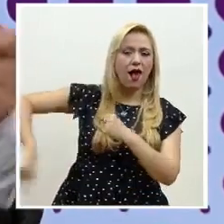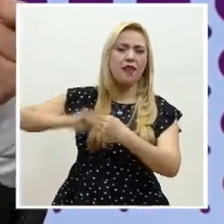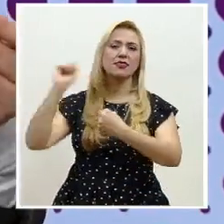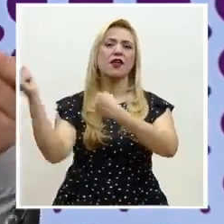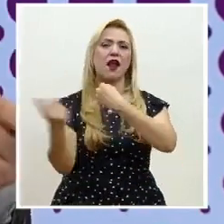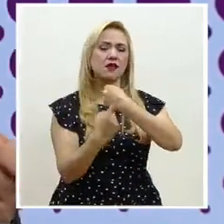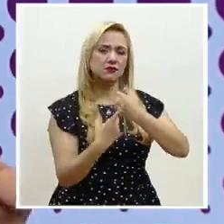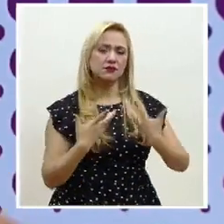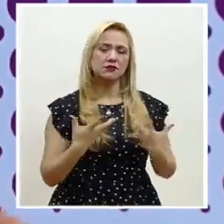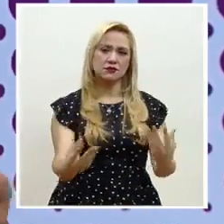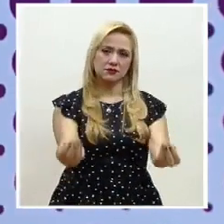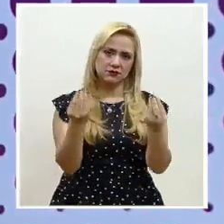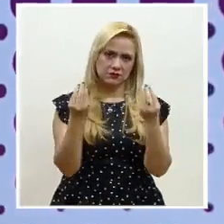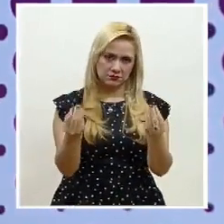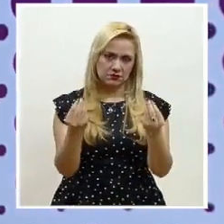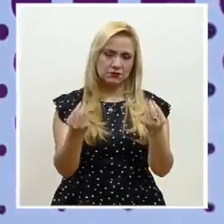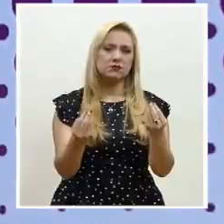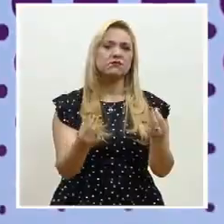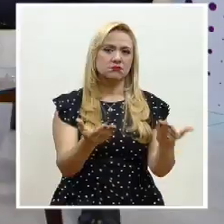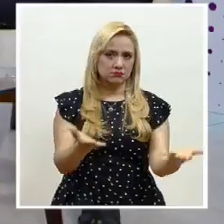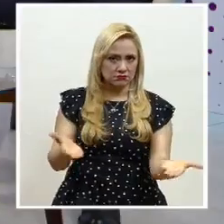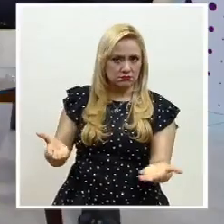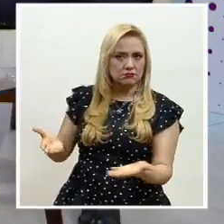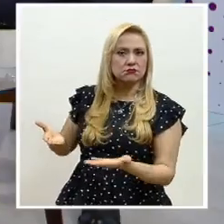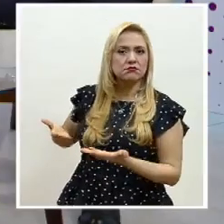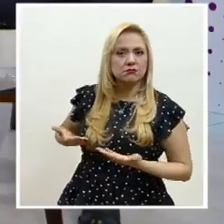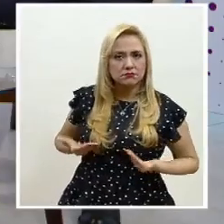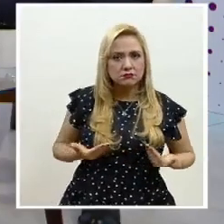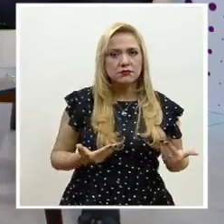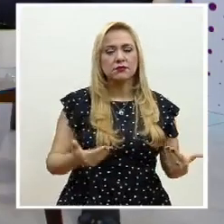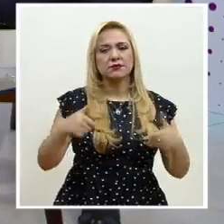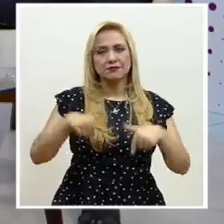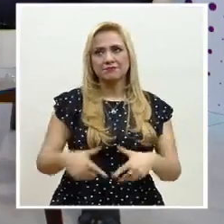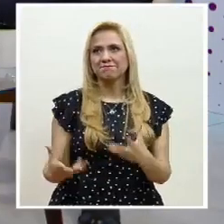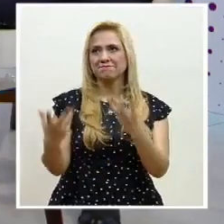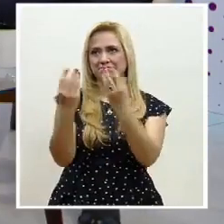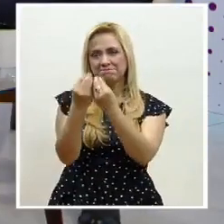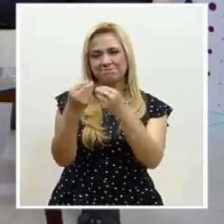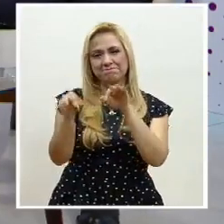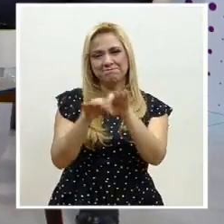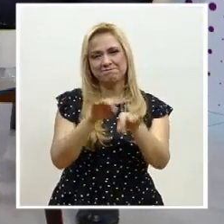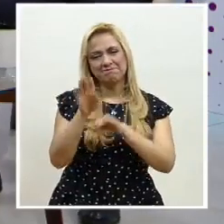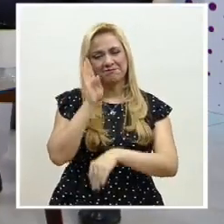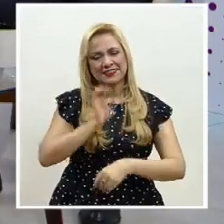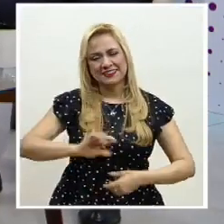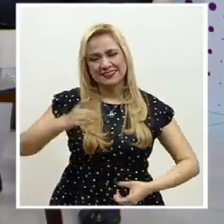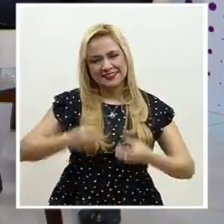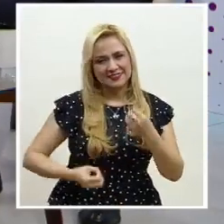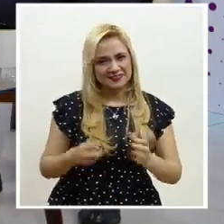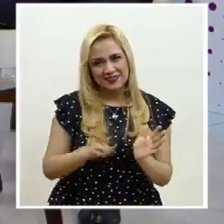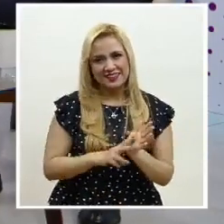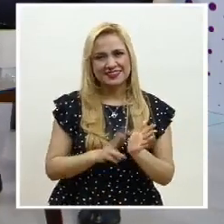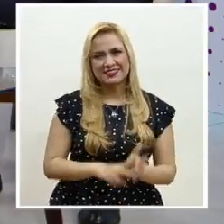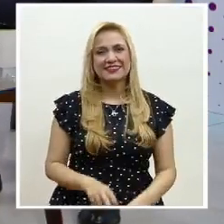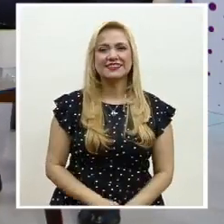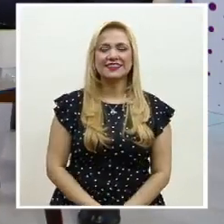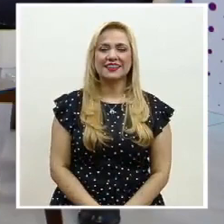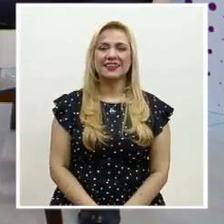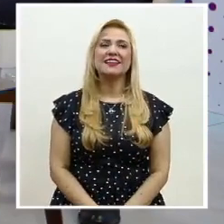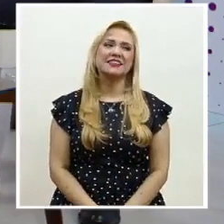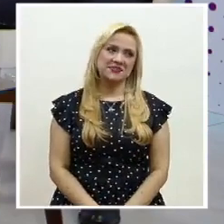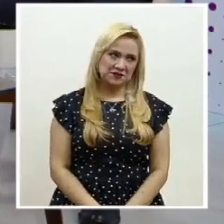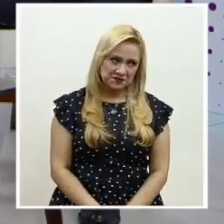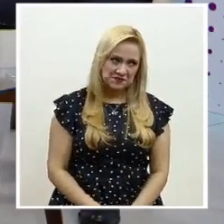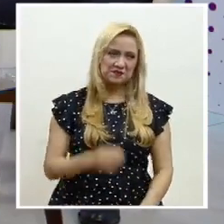poner en visión el papel de los secretarios. Gracias, Fernando. Gaby, por favor. Pues sí, también